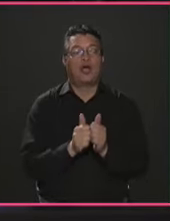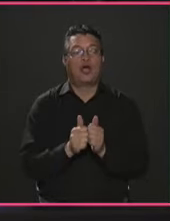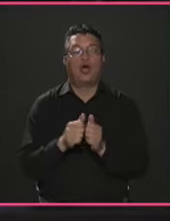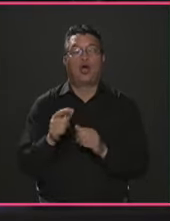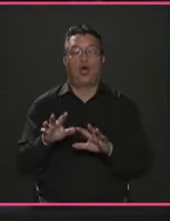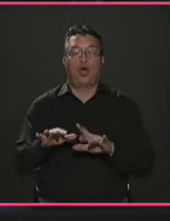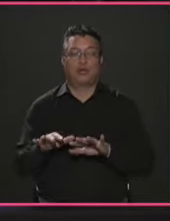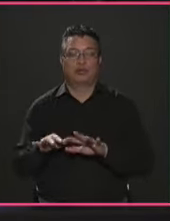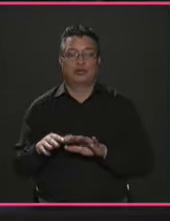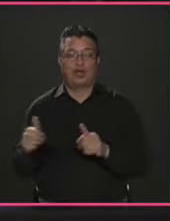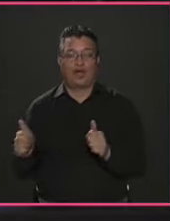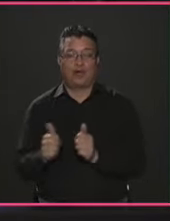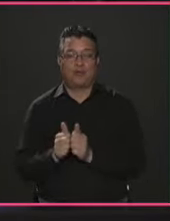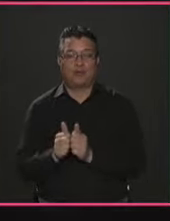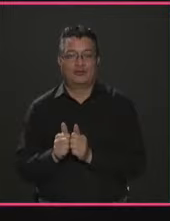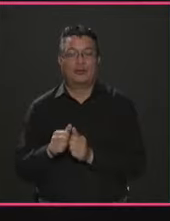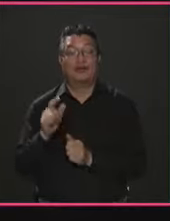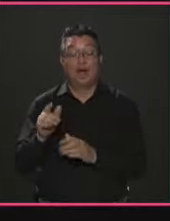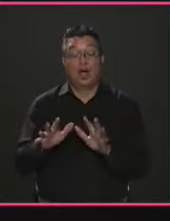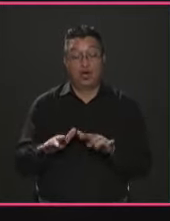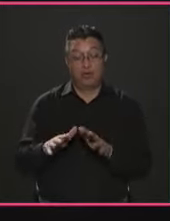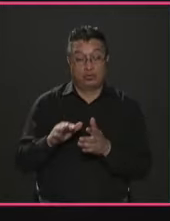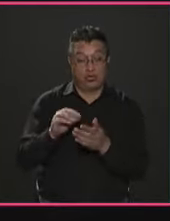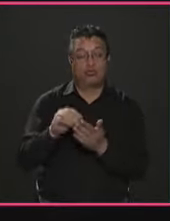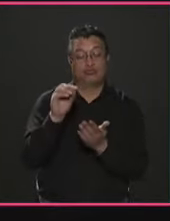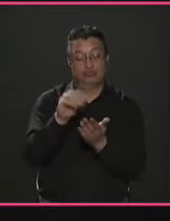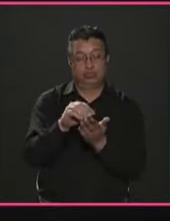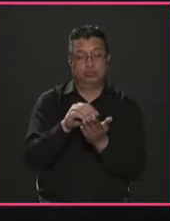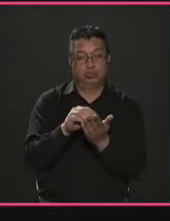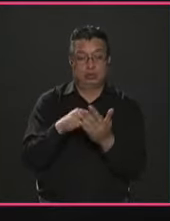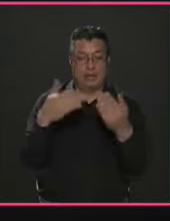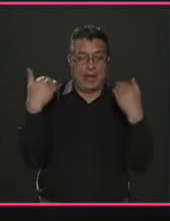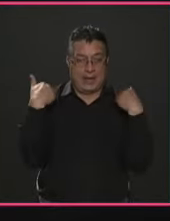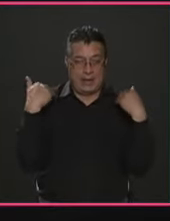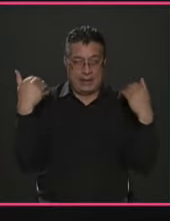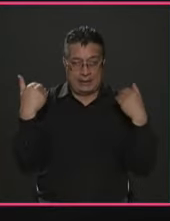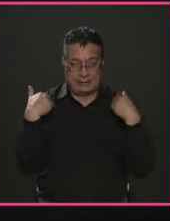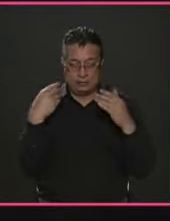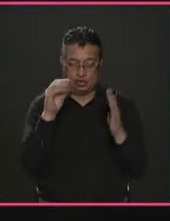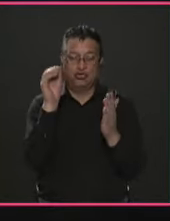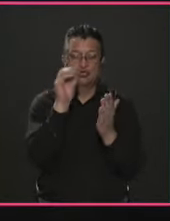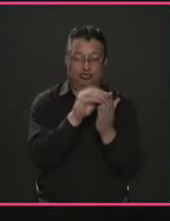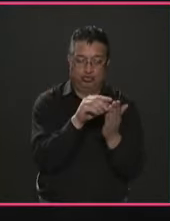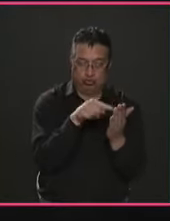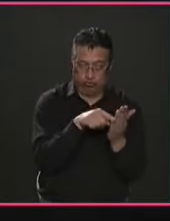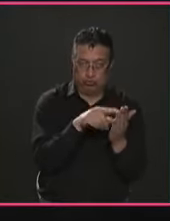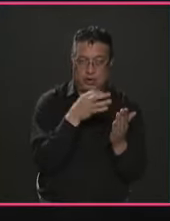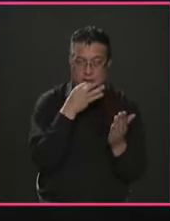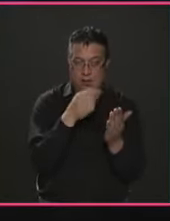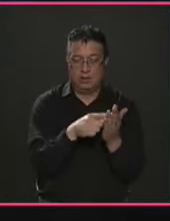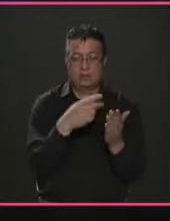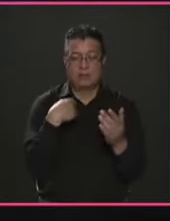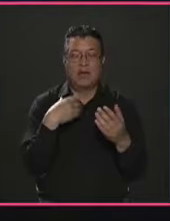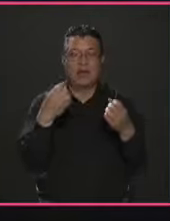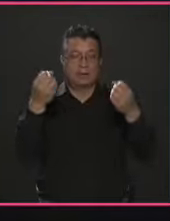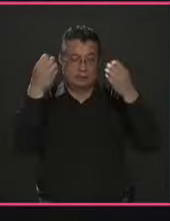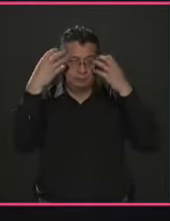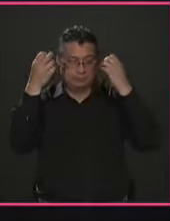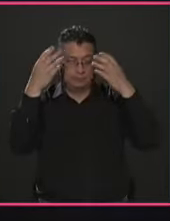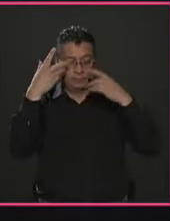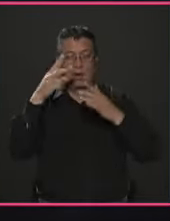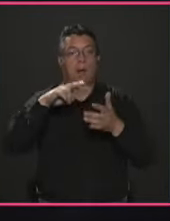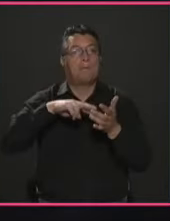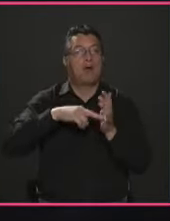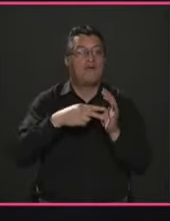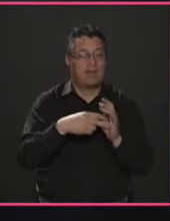computador en el el computador entonces aparecían ejercicios aparecían eh educación acerca de los